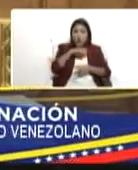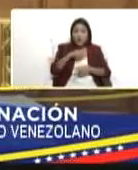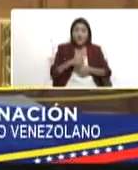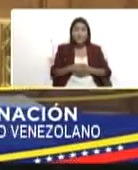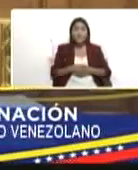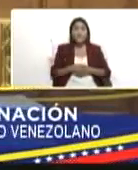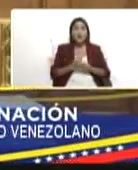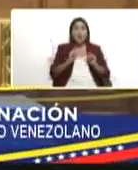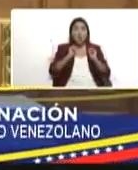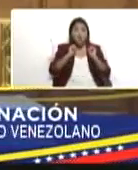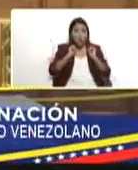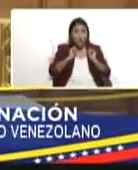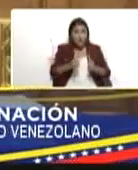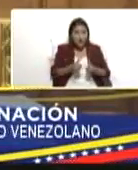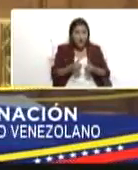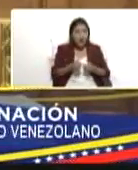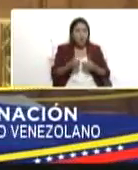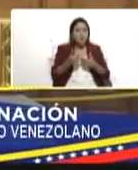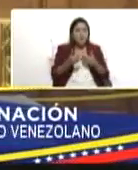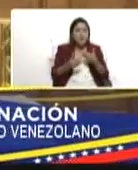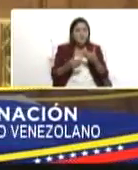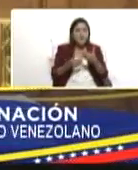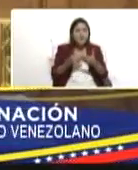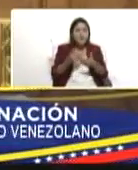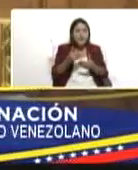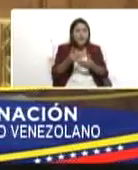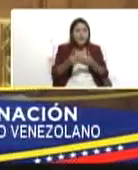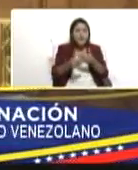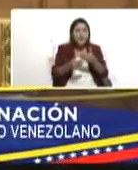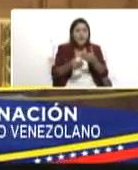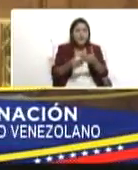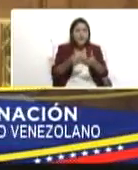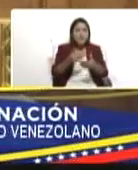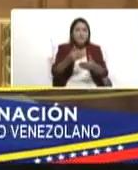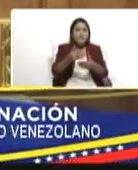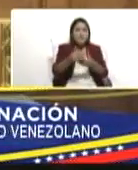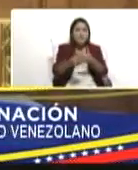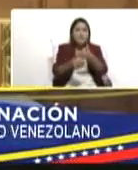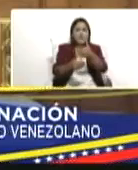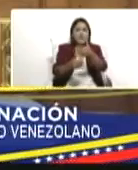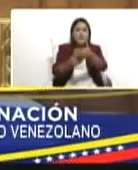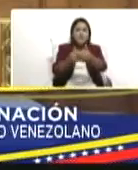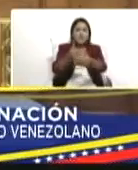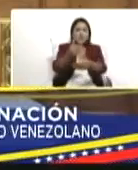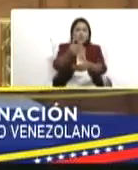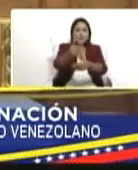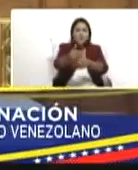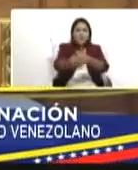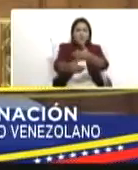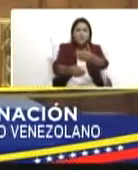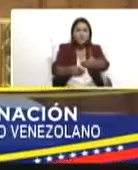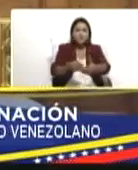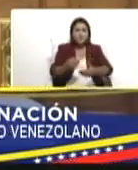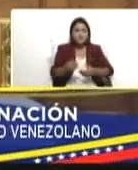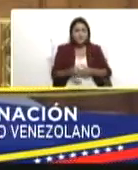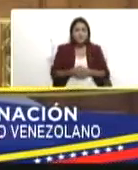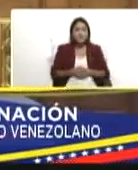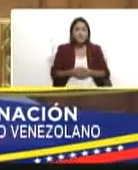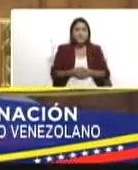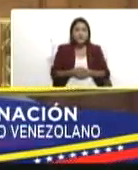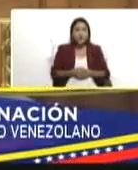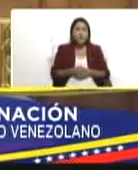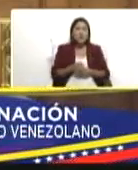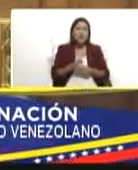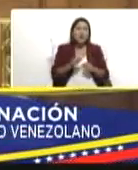comenzaron a darse los pasos los pasos los pasos y siguió negociación otros